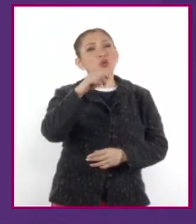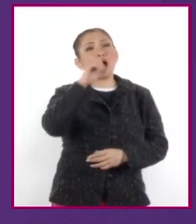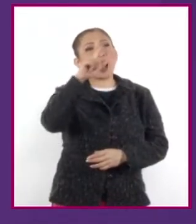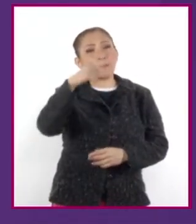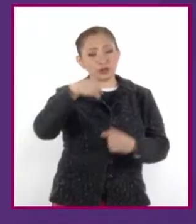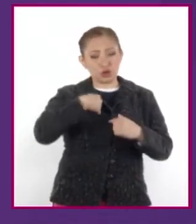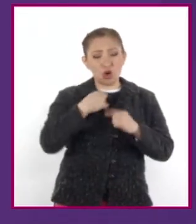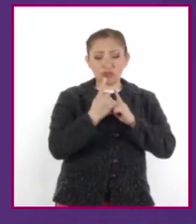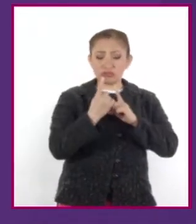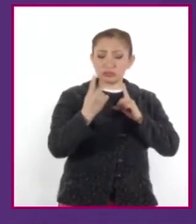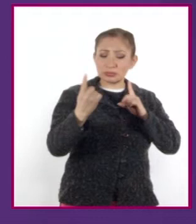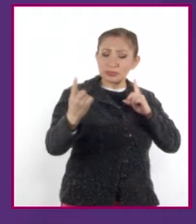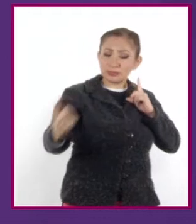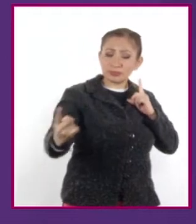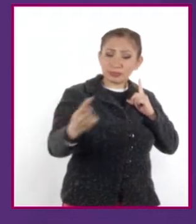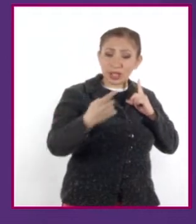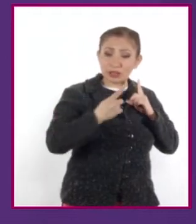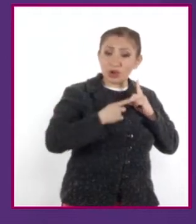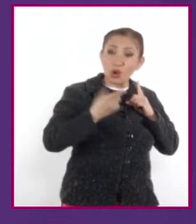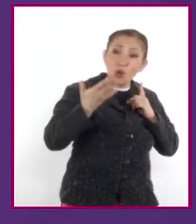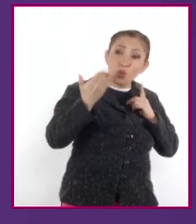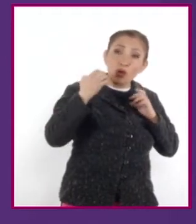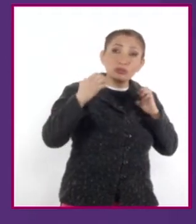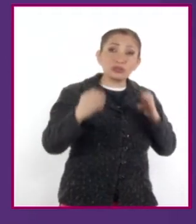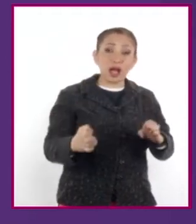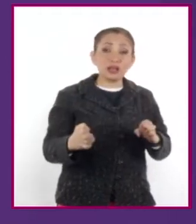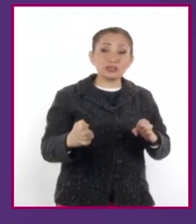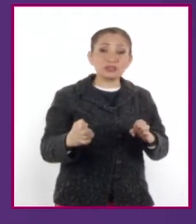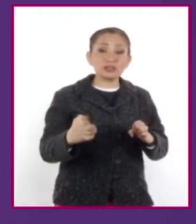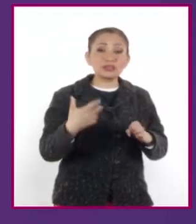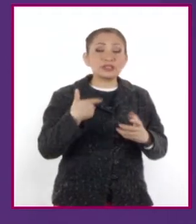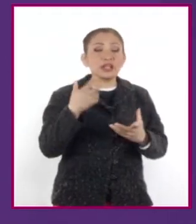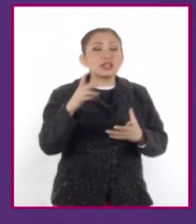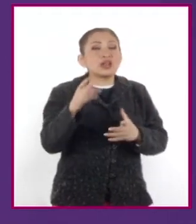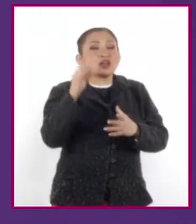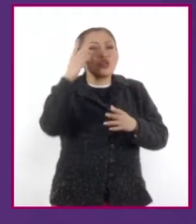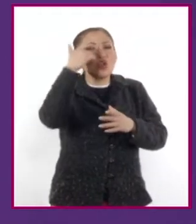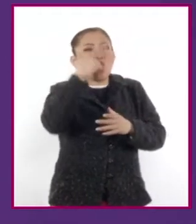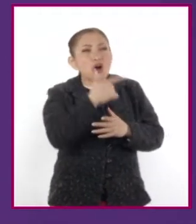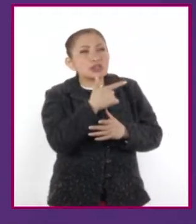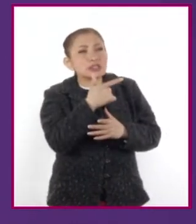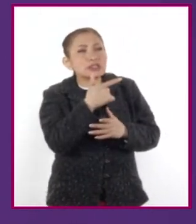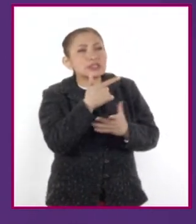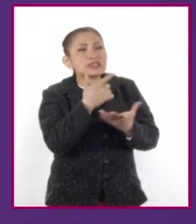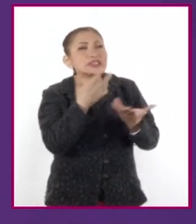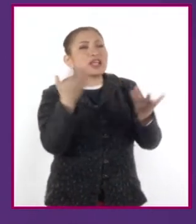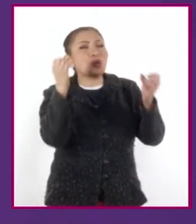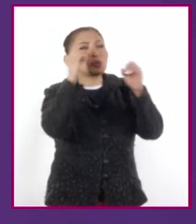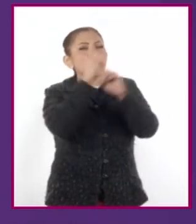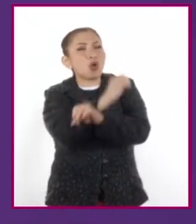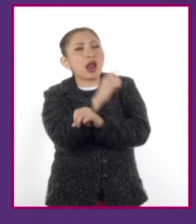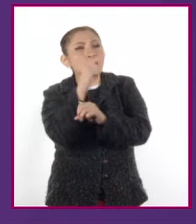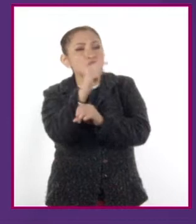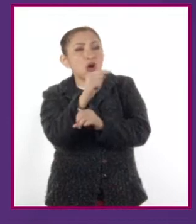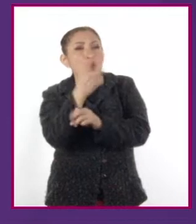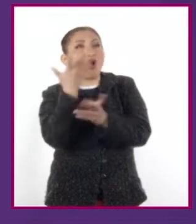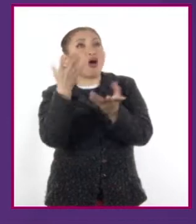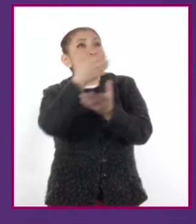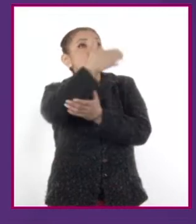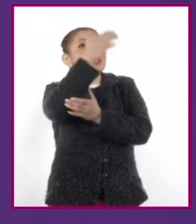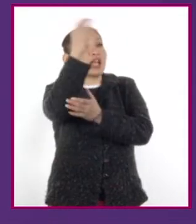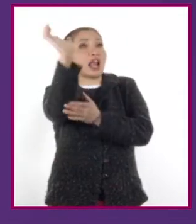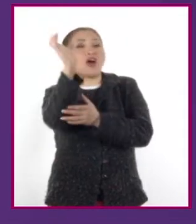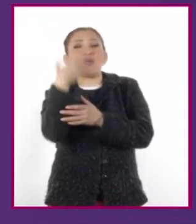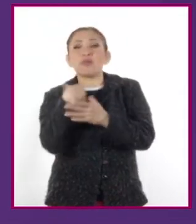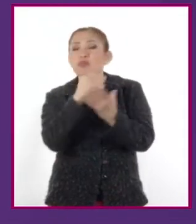mía. La ausencia quiere decir capuz. La ausencia es noche, noche sombría, en que ofendimos al cielo un